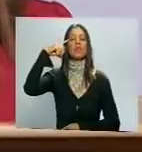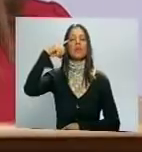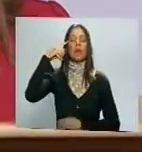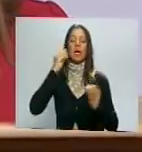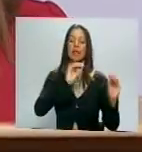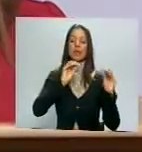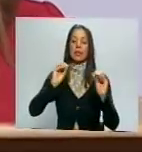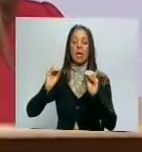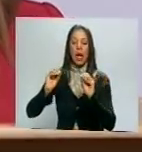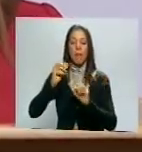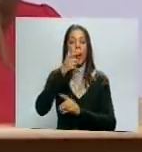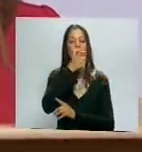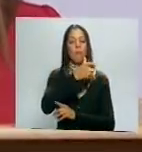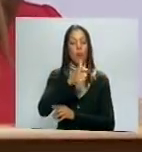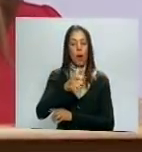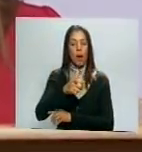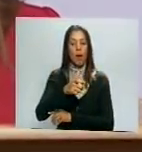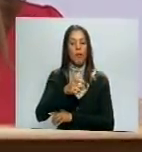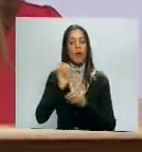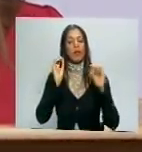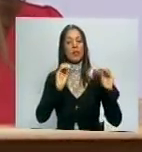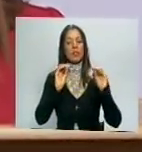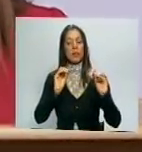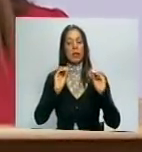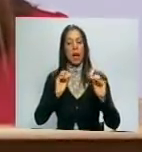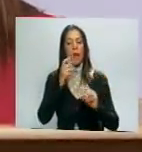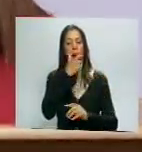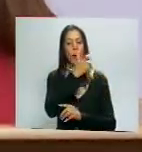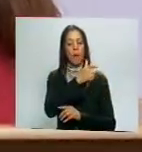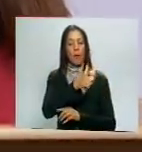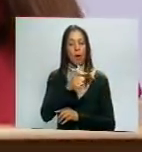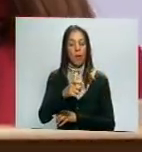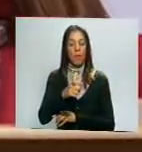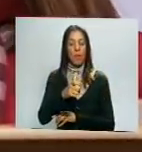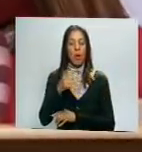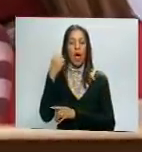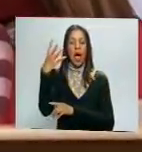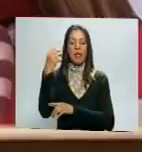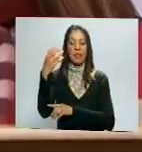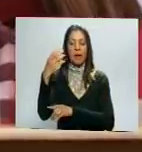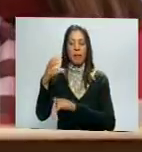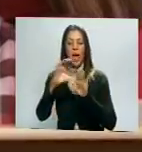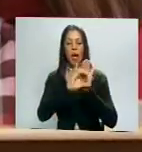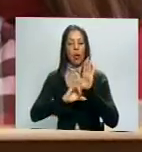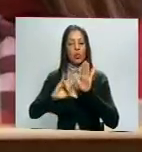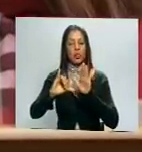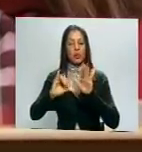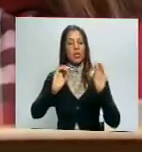pueblo, convocó al poder originario, convocó a la Asamblea Nacional